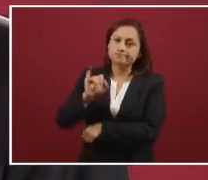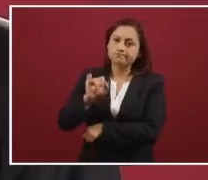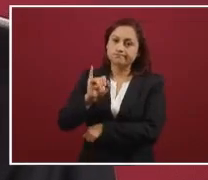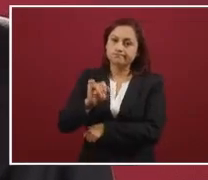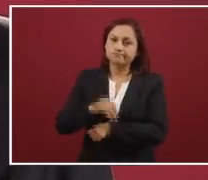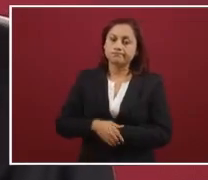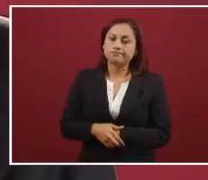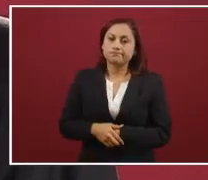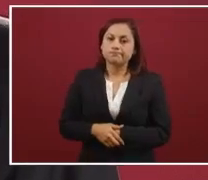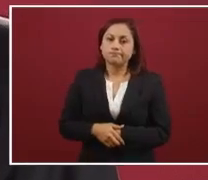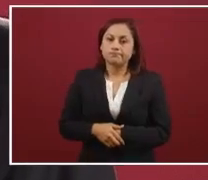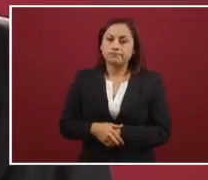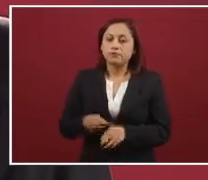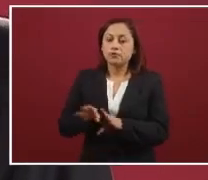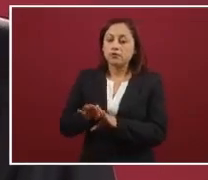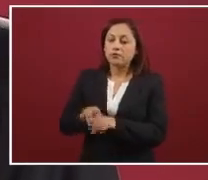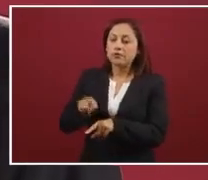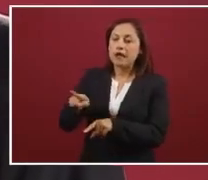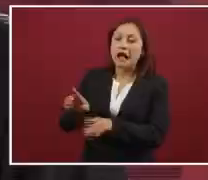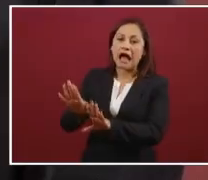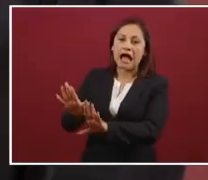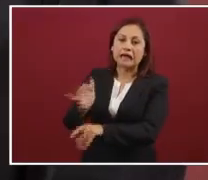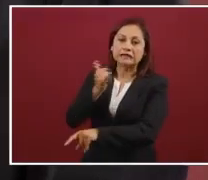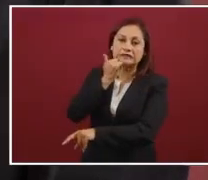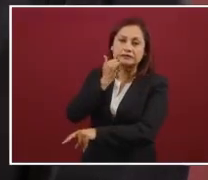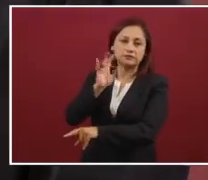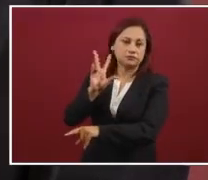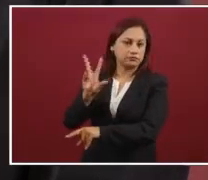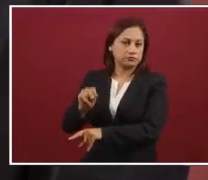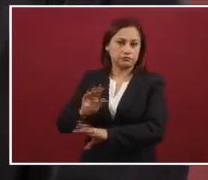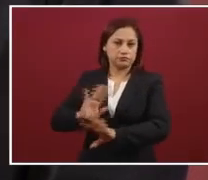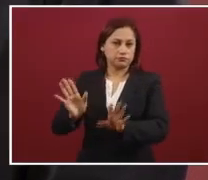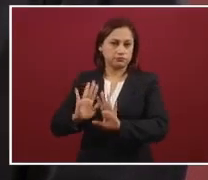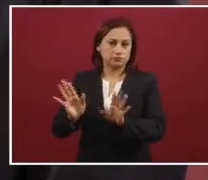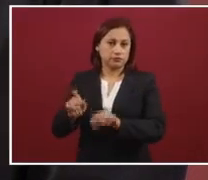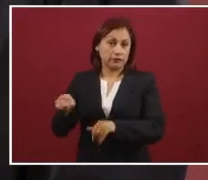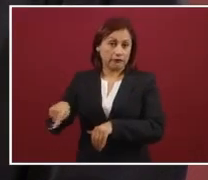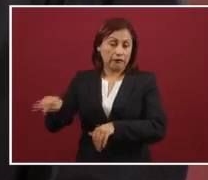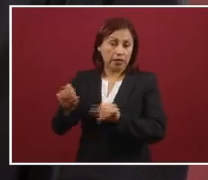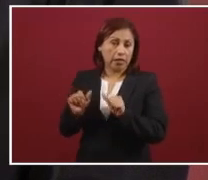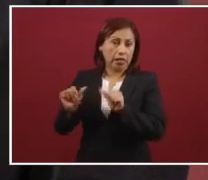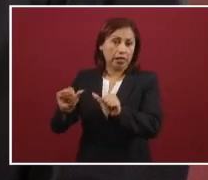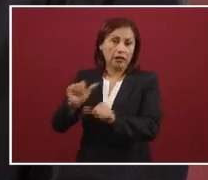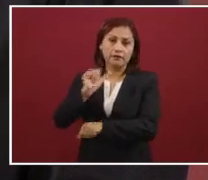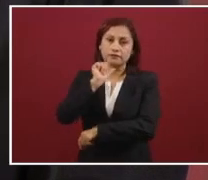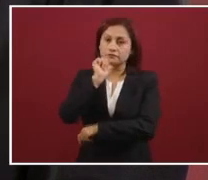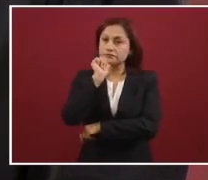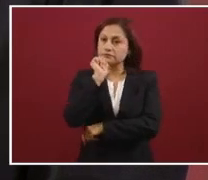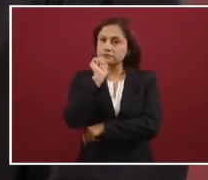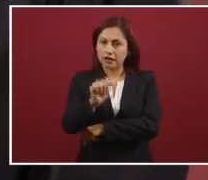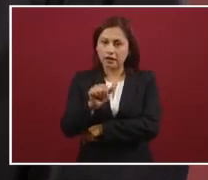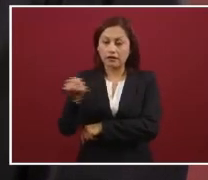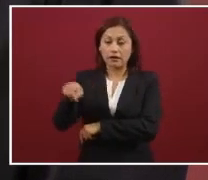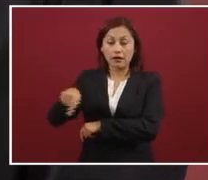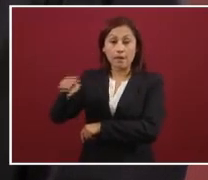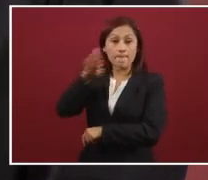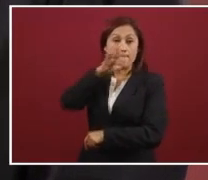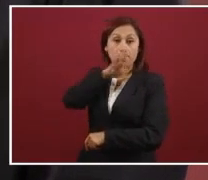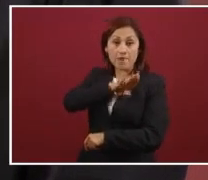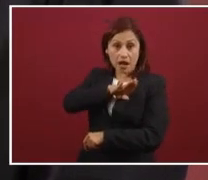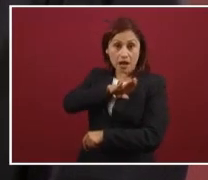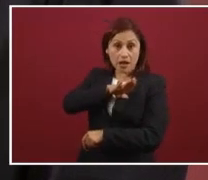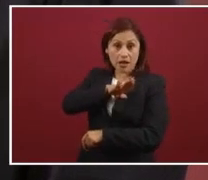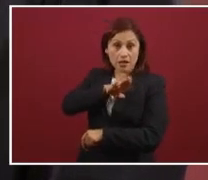consideraciones de ninguna índole. Si se cometen daños, se tienen